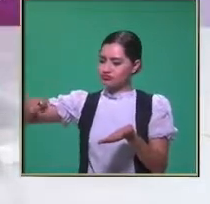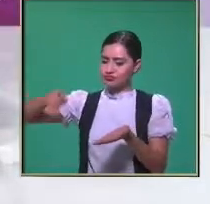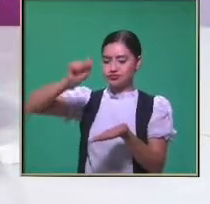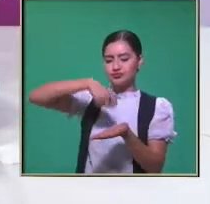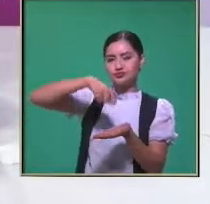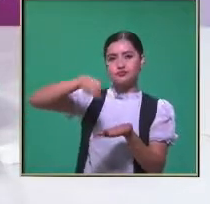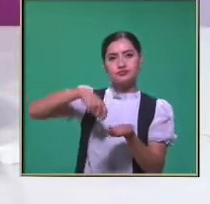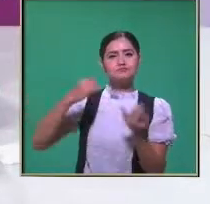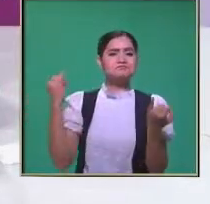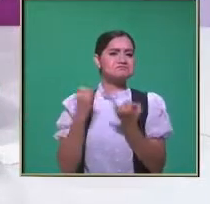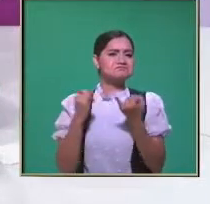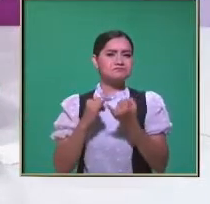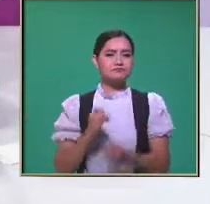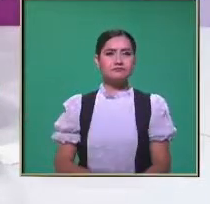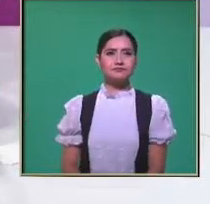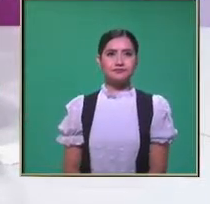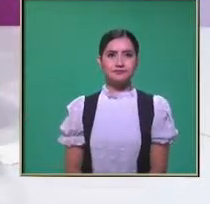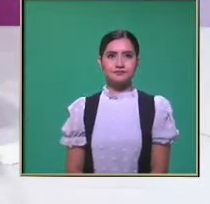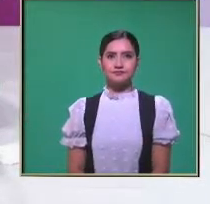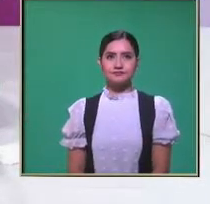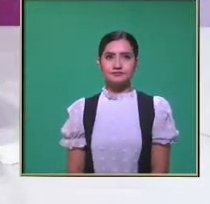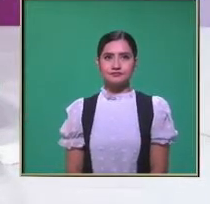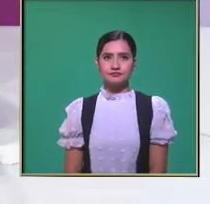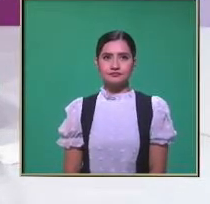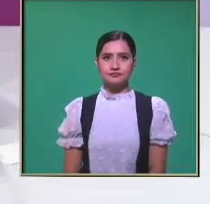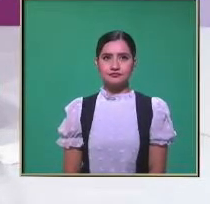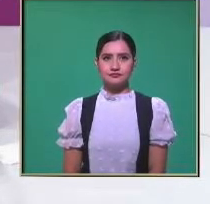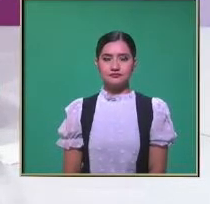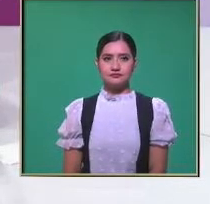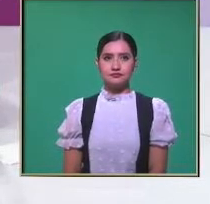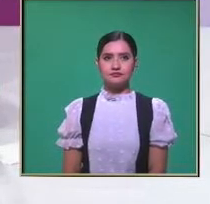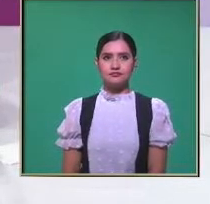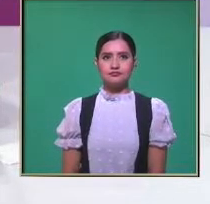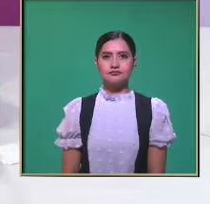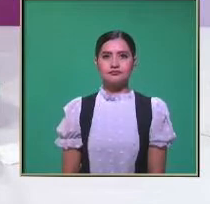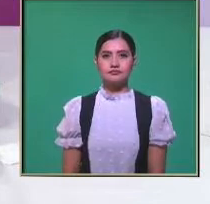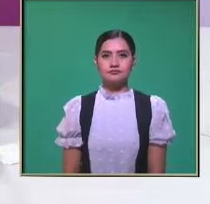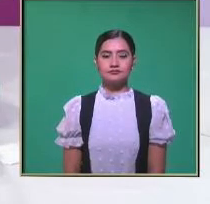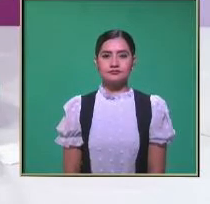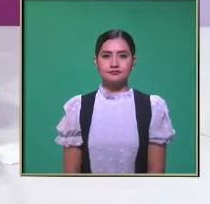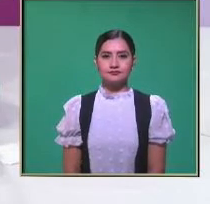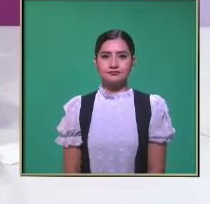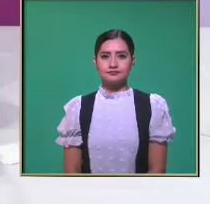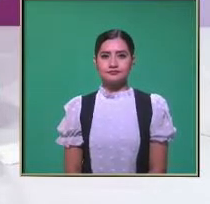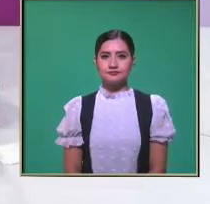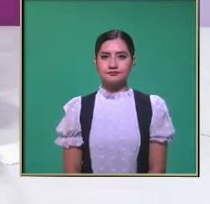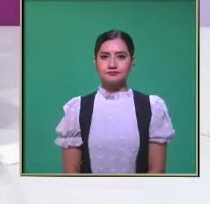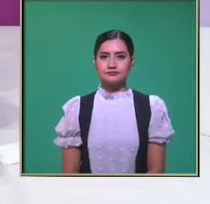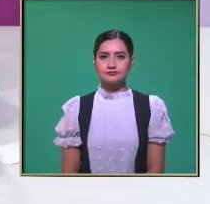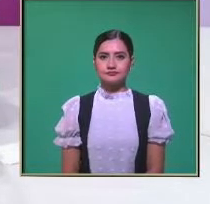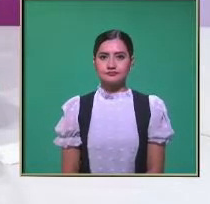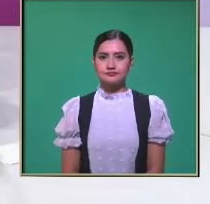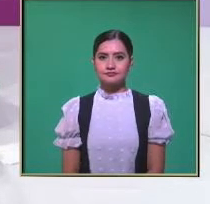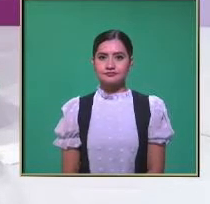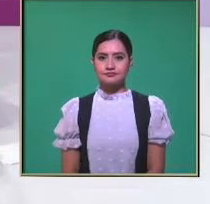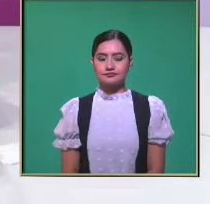para mí. Bien. Bueno, yo agarré una ramita, pero sí, también se puede con nuestras con manos. Mira, va.